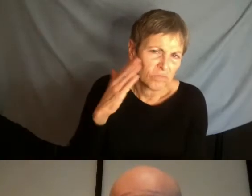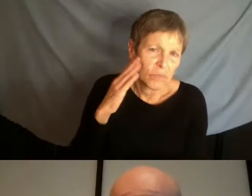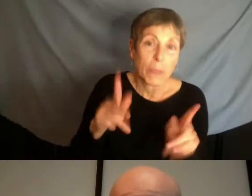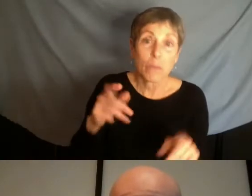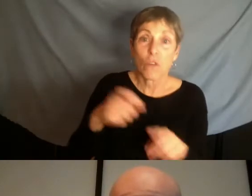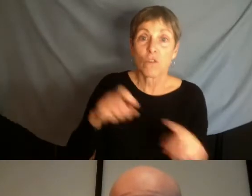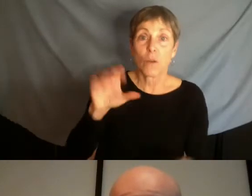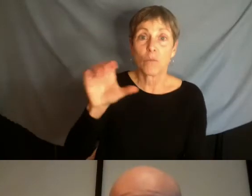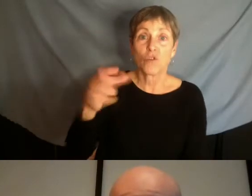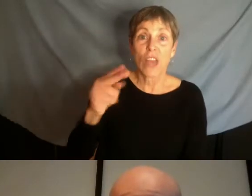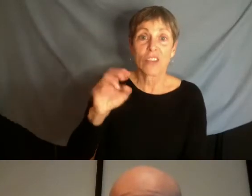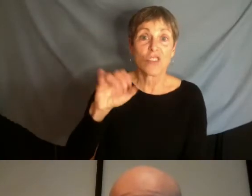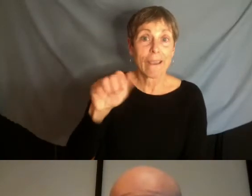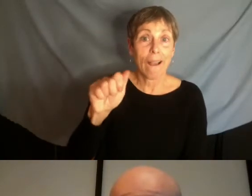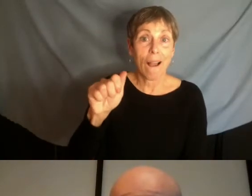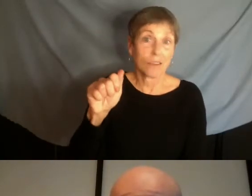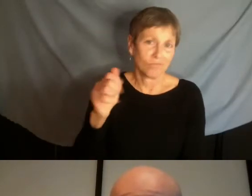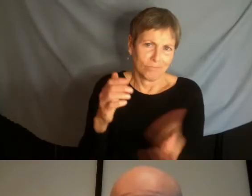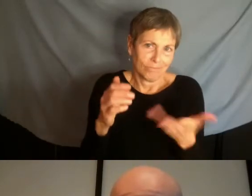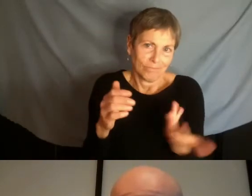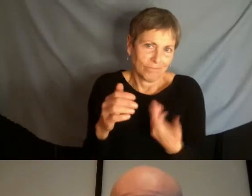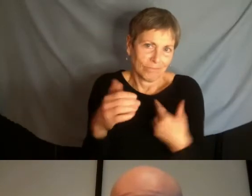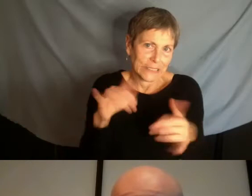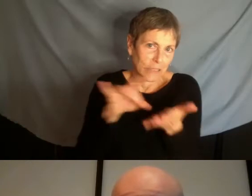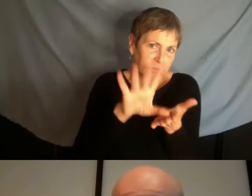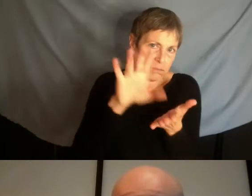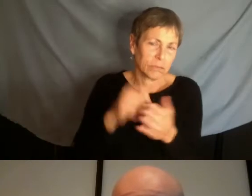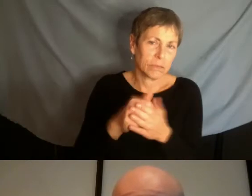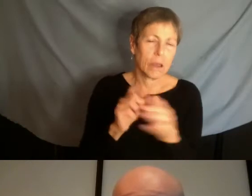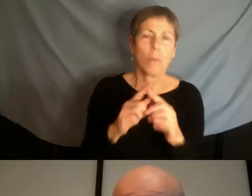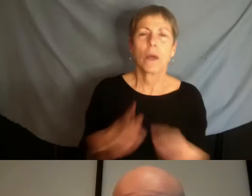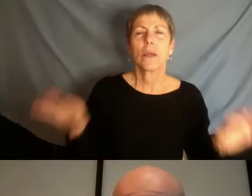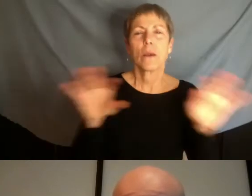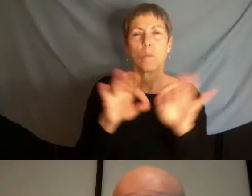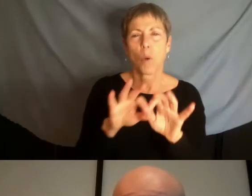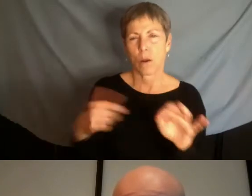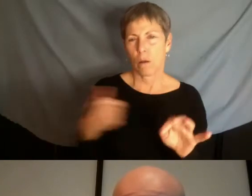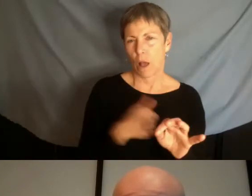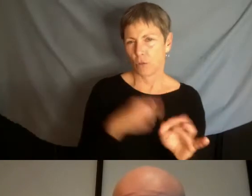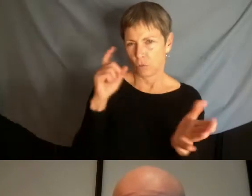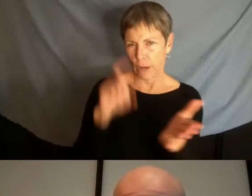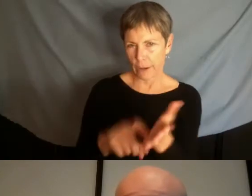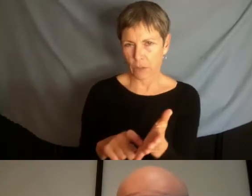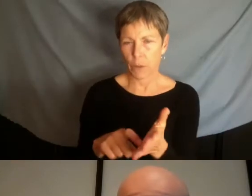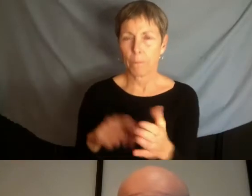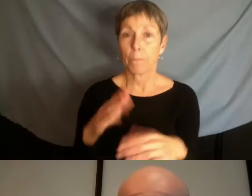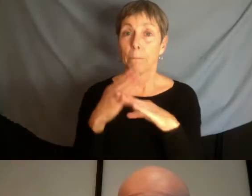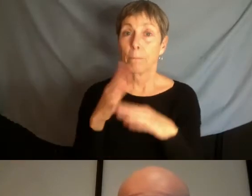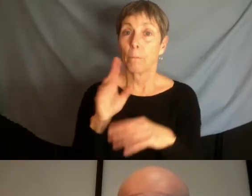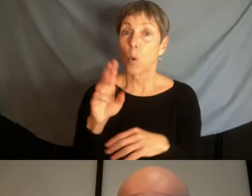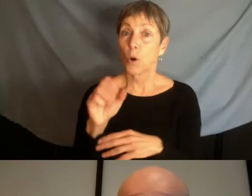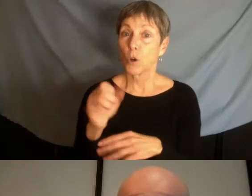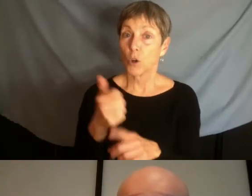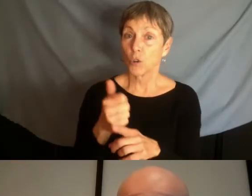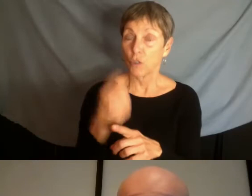blanca, ¿no? En todos lados, por ejemplo, los chechenos, probablemente no entran en esa categoría, pero creo que es importante reconocer que